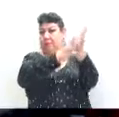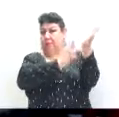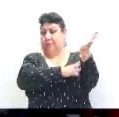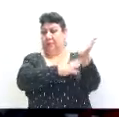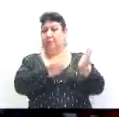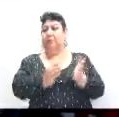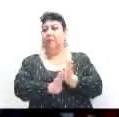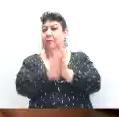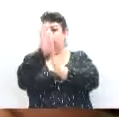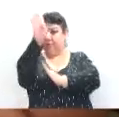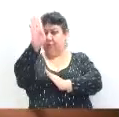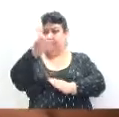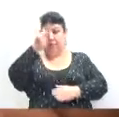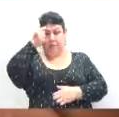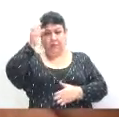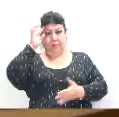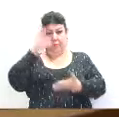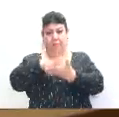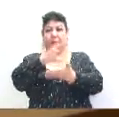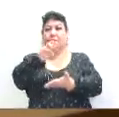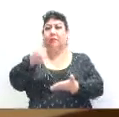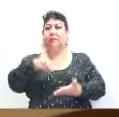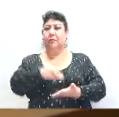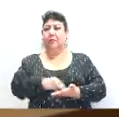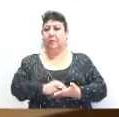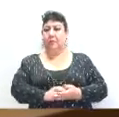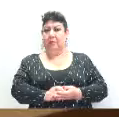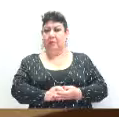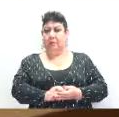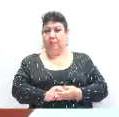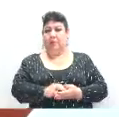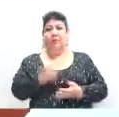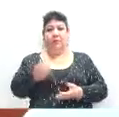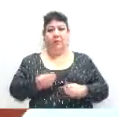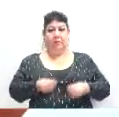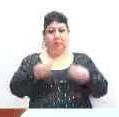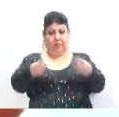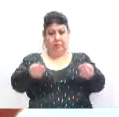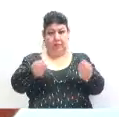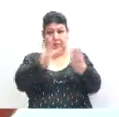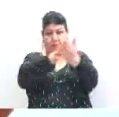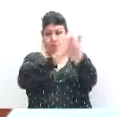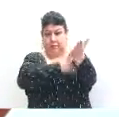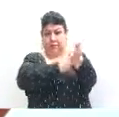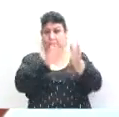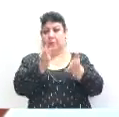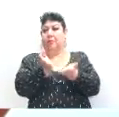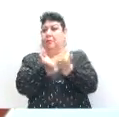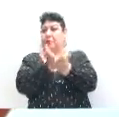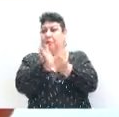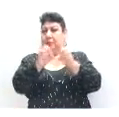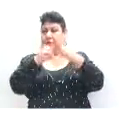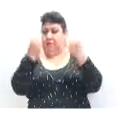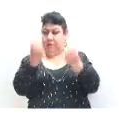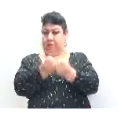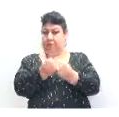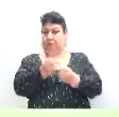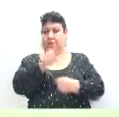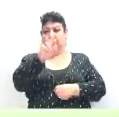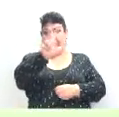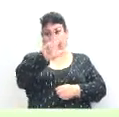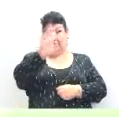serán ejecutados por la Dirección de Desarrollo Humano del Gobierno Provincial de Manabí. La inversión destinada para estos proyectos sociales es